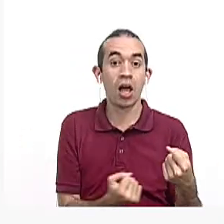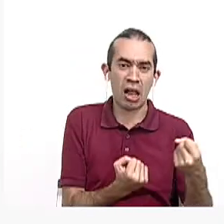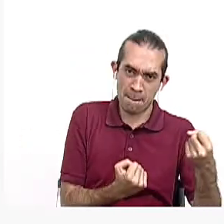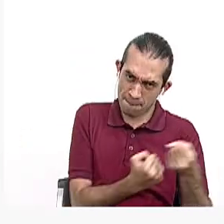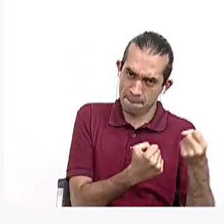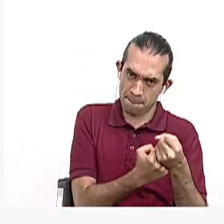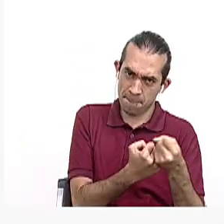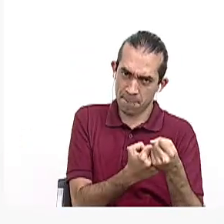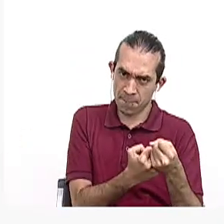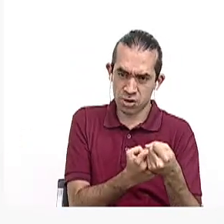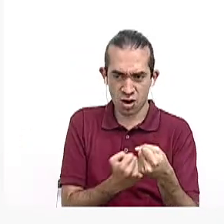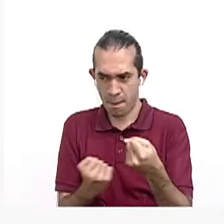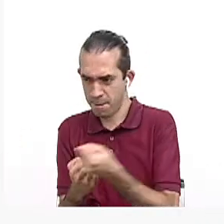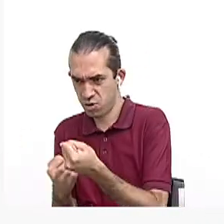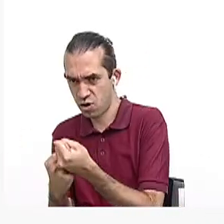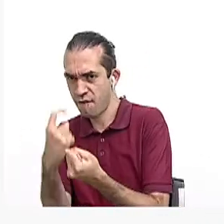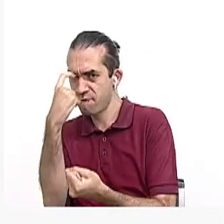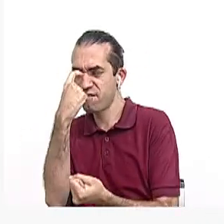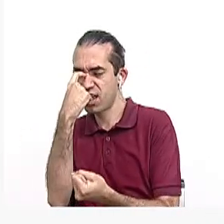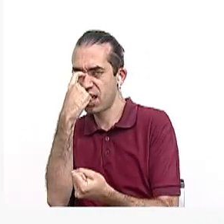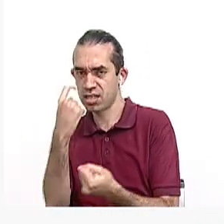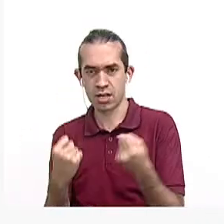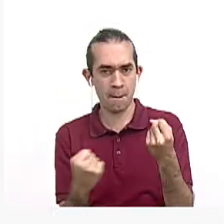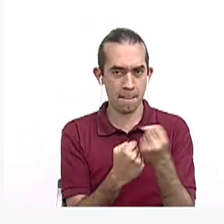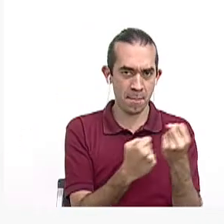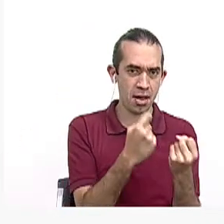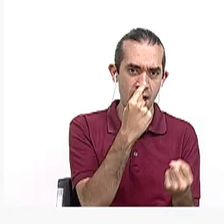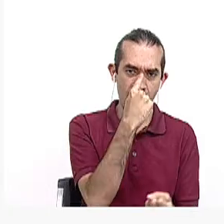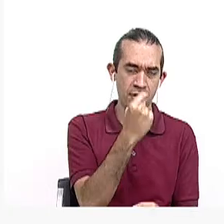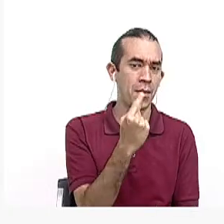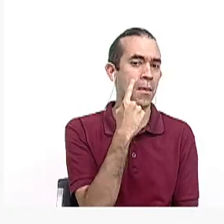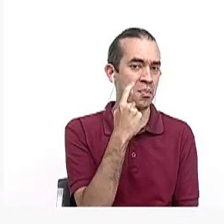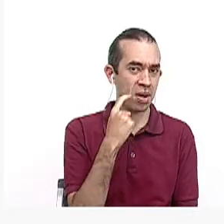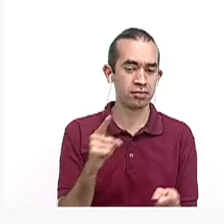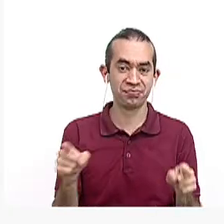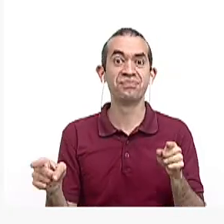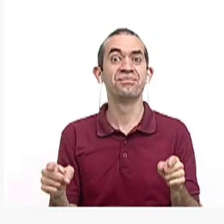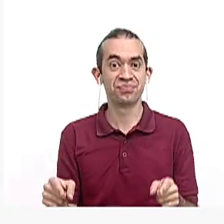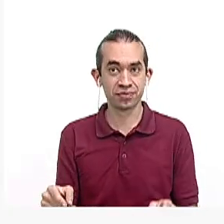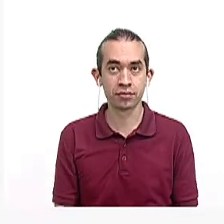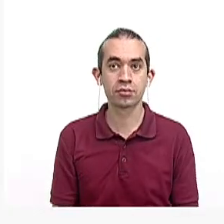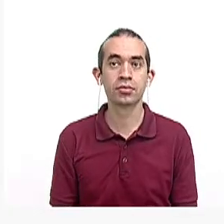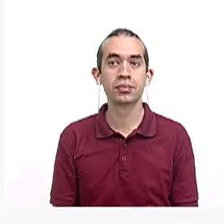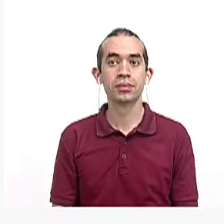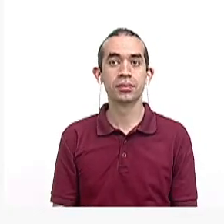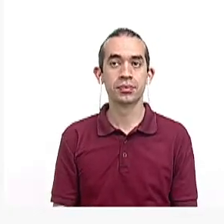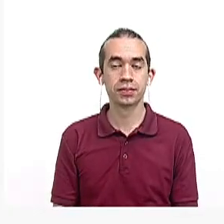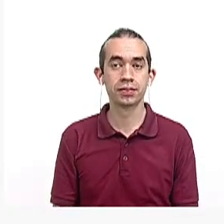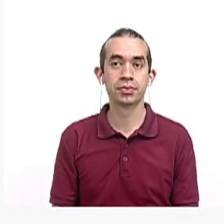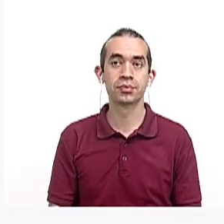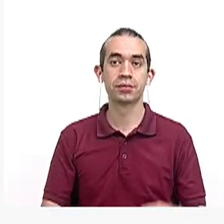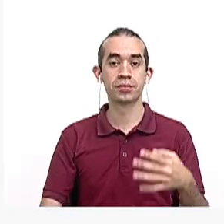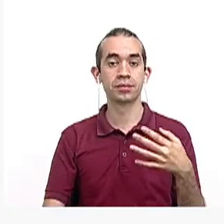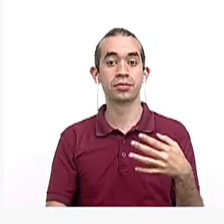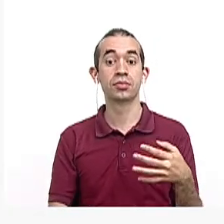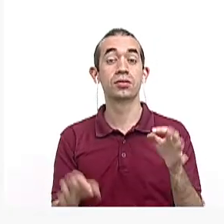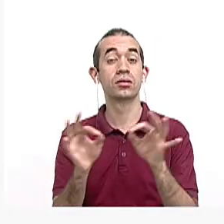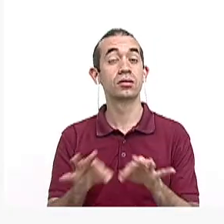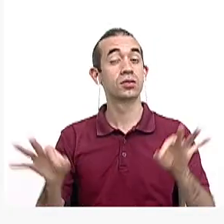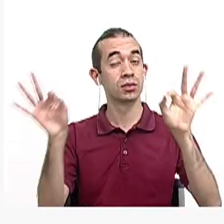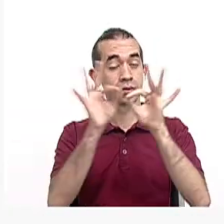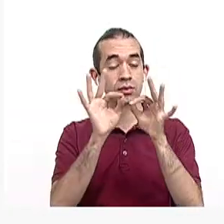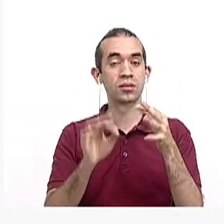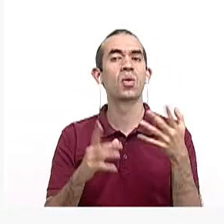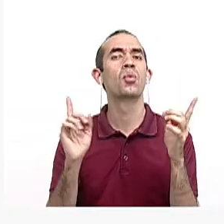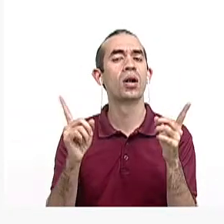al figuerismo y otras apoyando al calderonismo. Hay otro dato que nos parece también muy fundamental, y